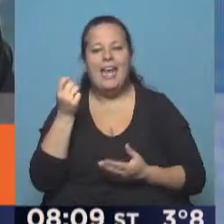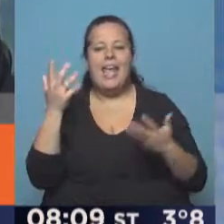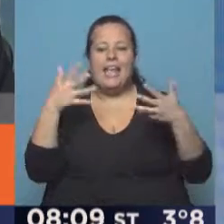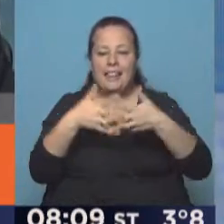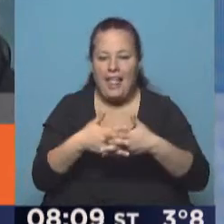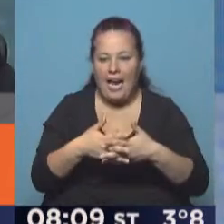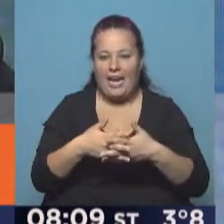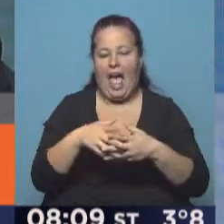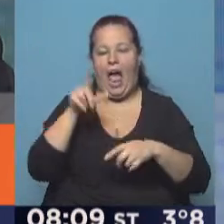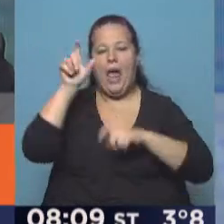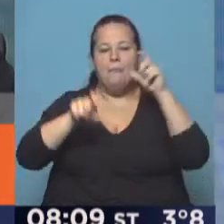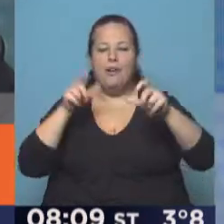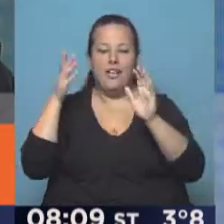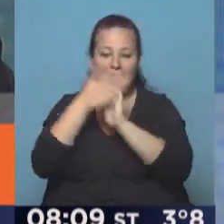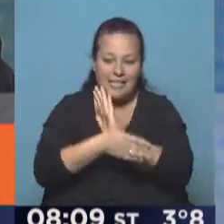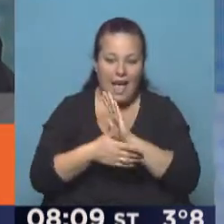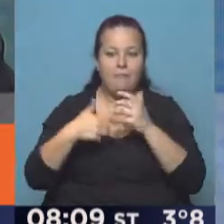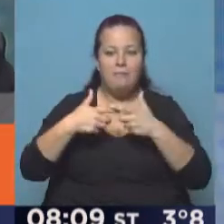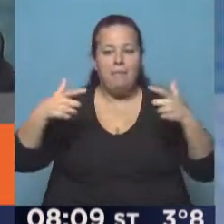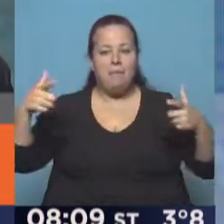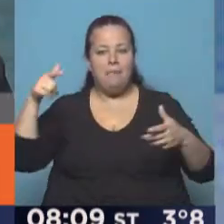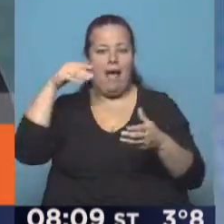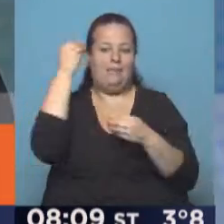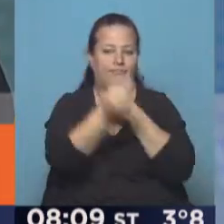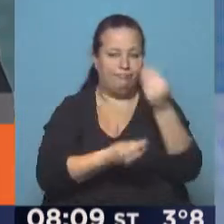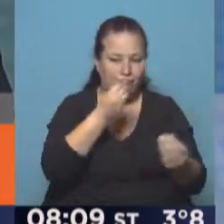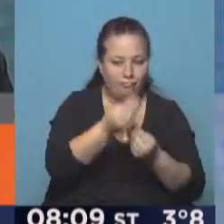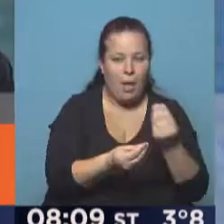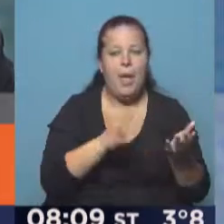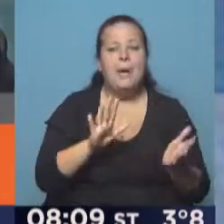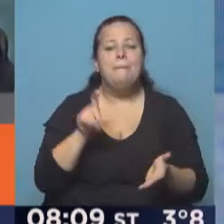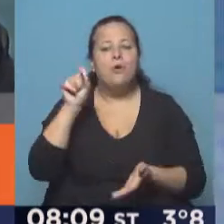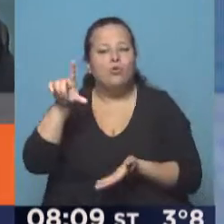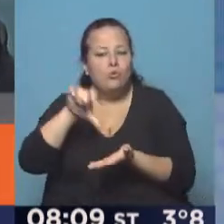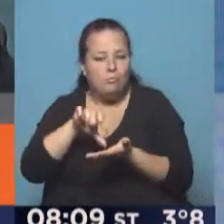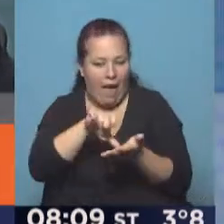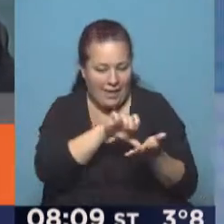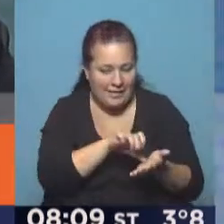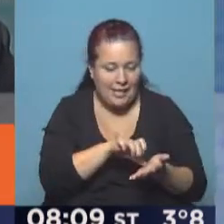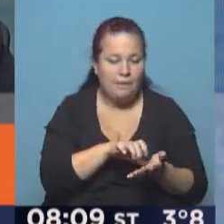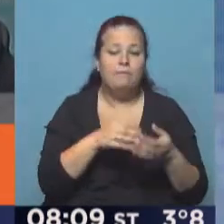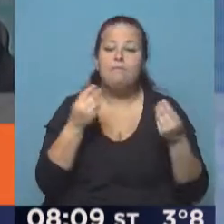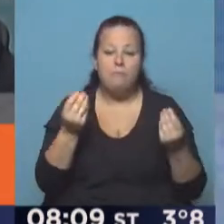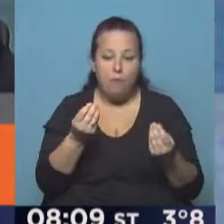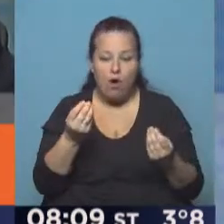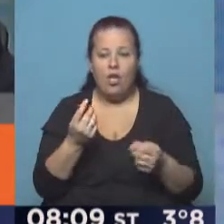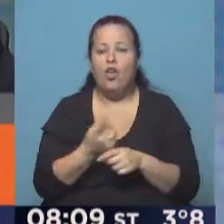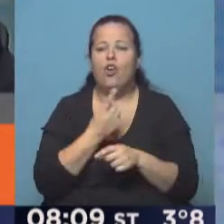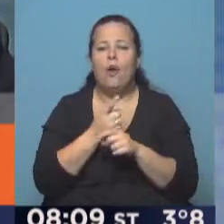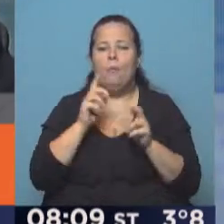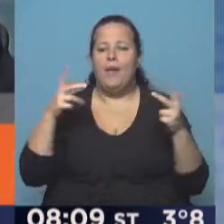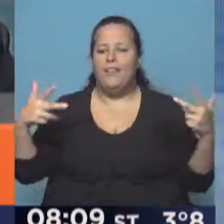integrar refugiados más y más en sus tierras, pero en sus países, porque no pueden